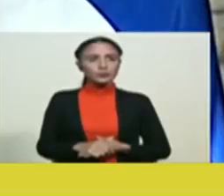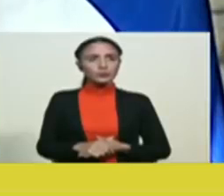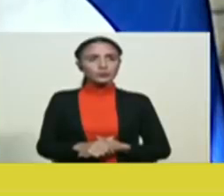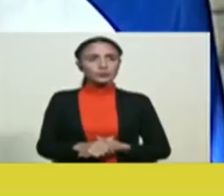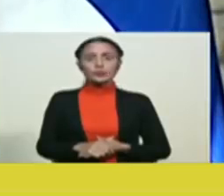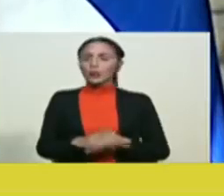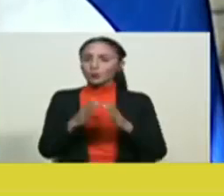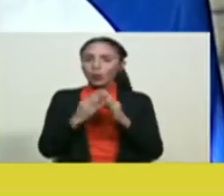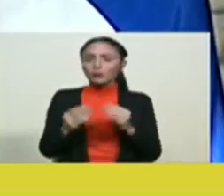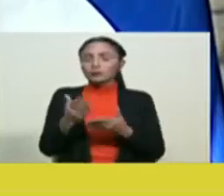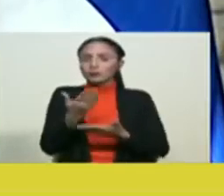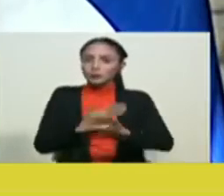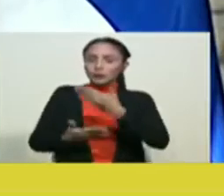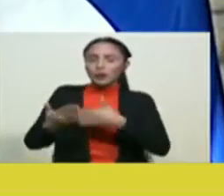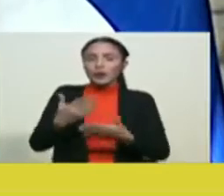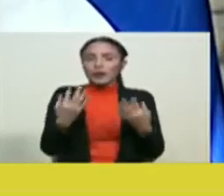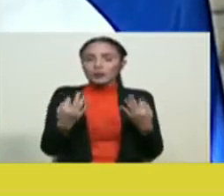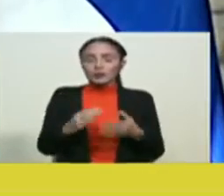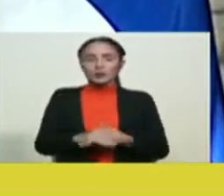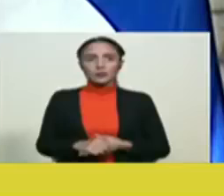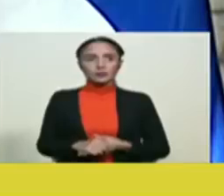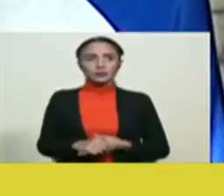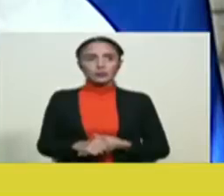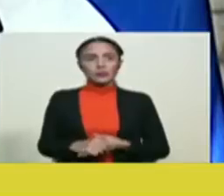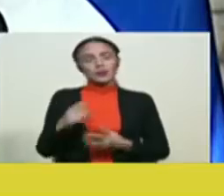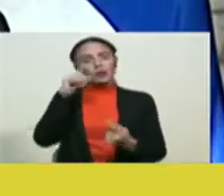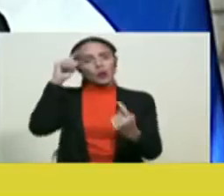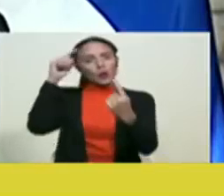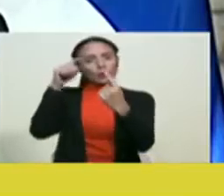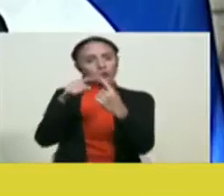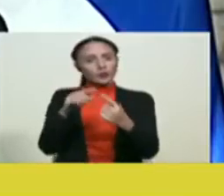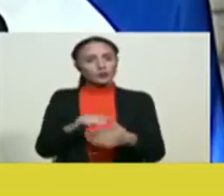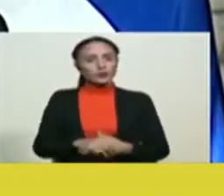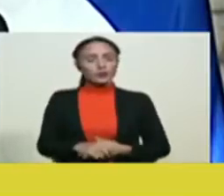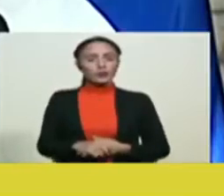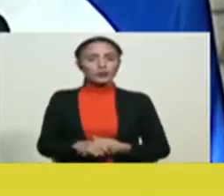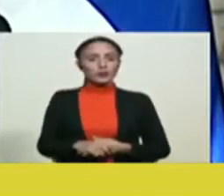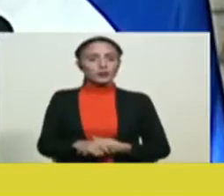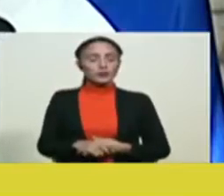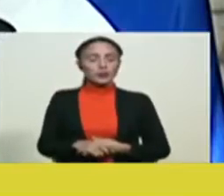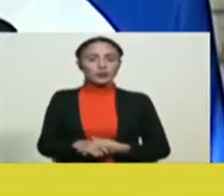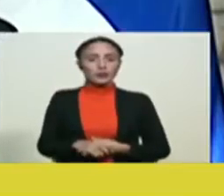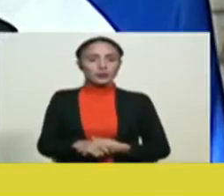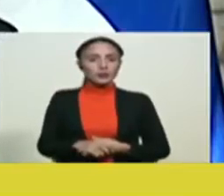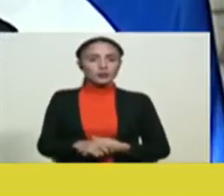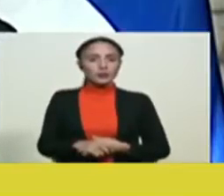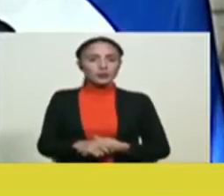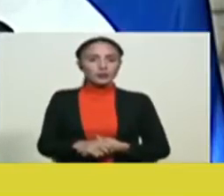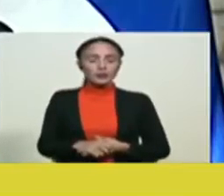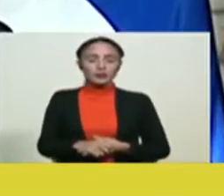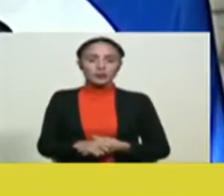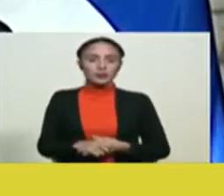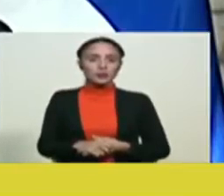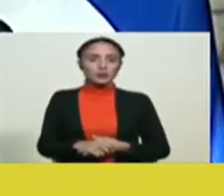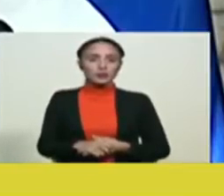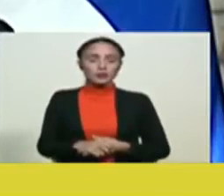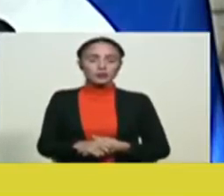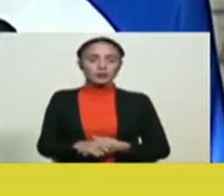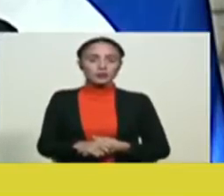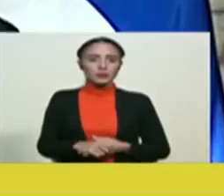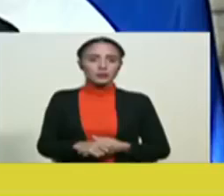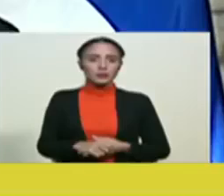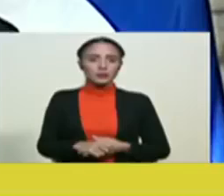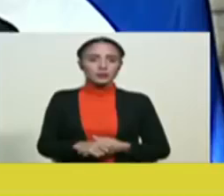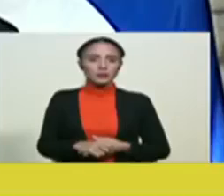de la satisfacción de necesidades materiales es el centro que hemos conversado en la visita oficial que